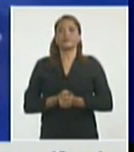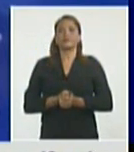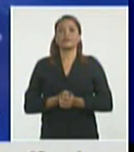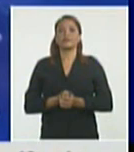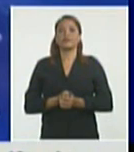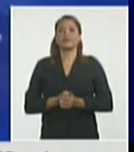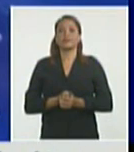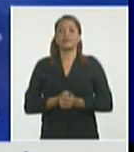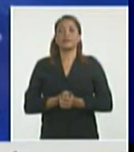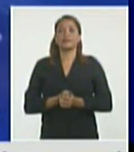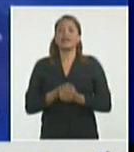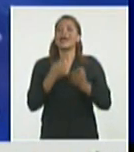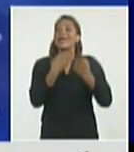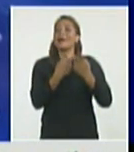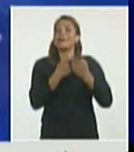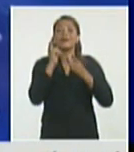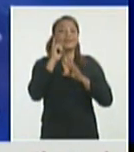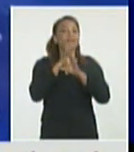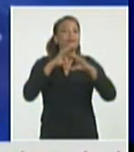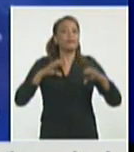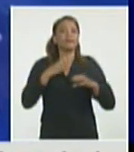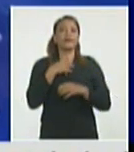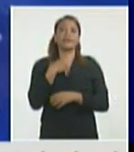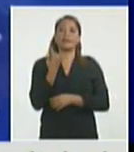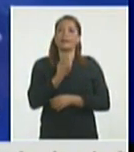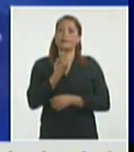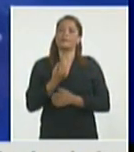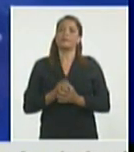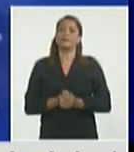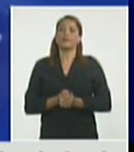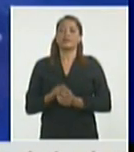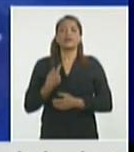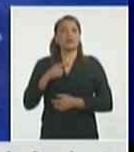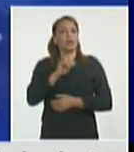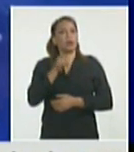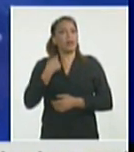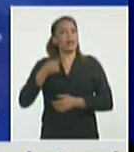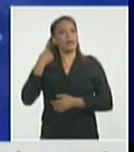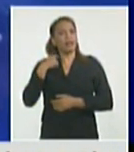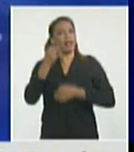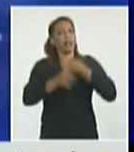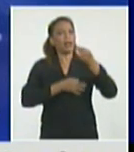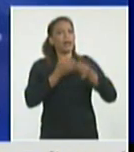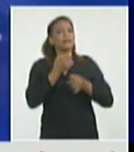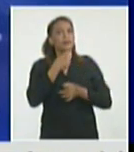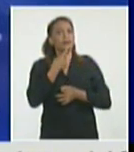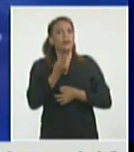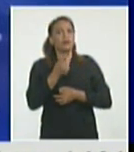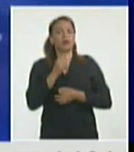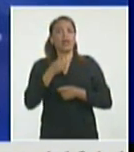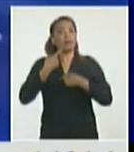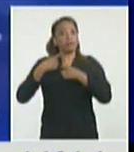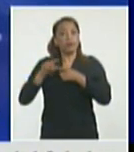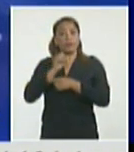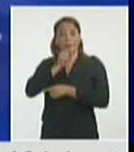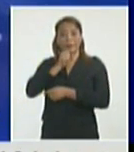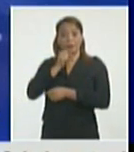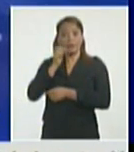de las evidencias científicas que tenemos. Y como también ayer medio que hablamos de esto con Gisela cuando estaba